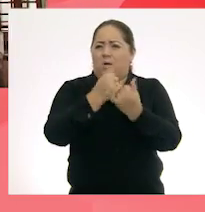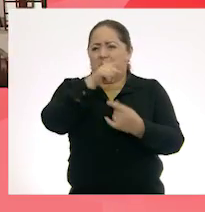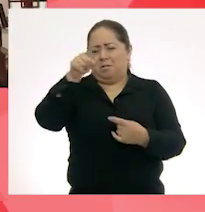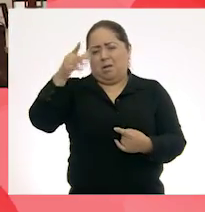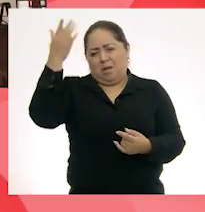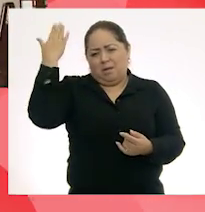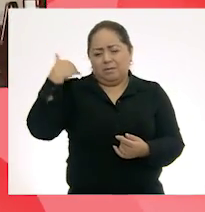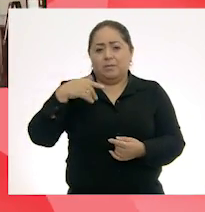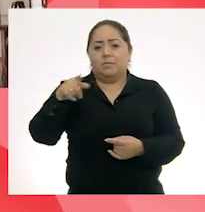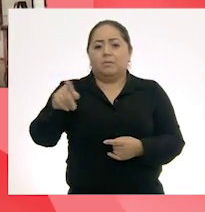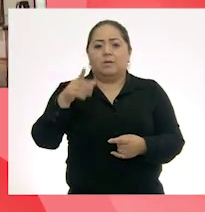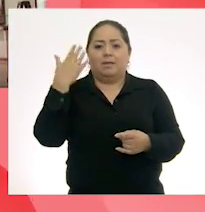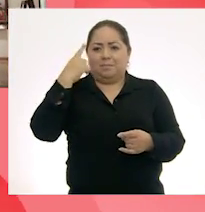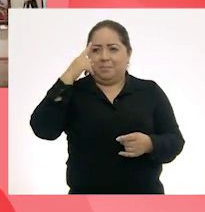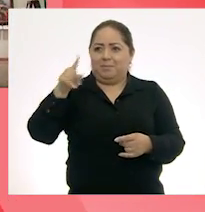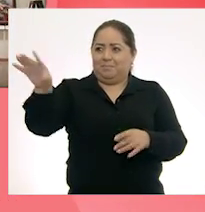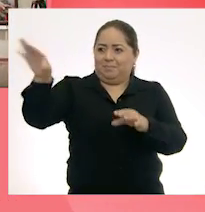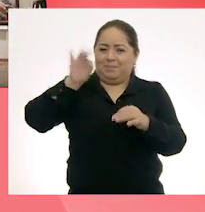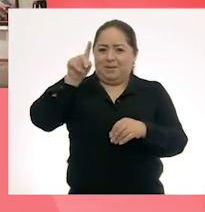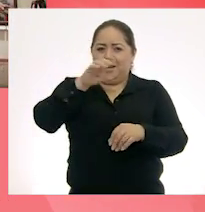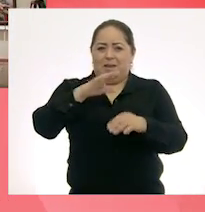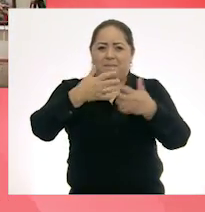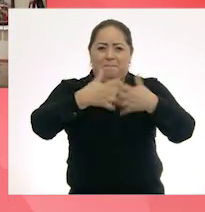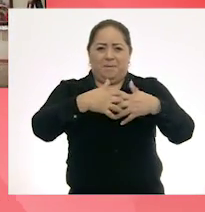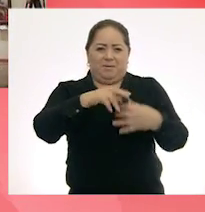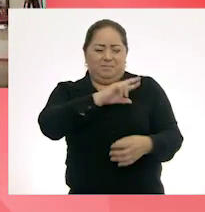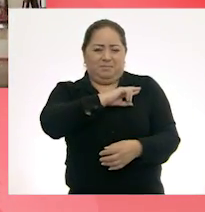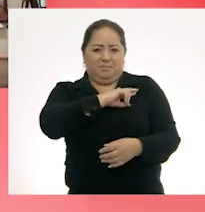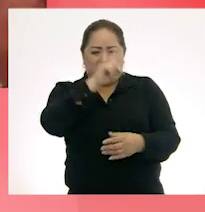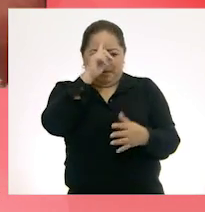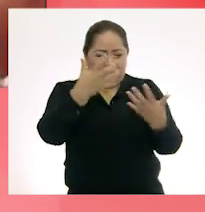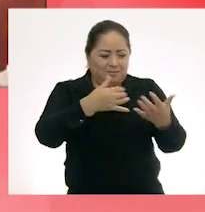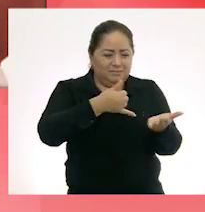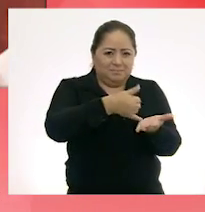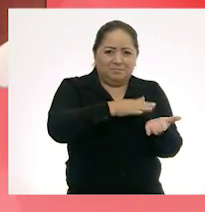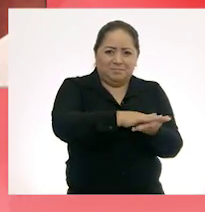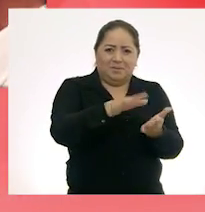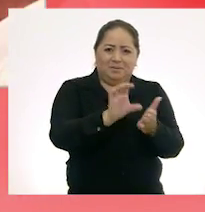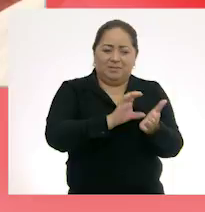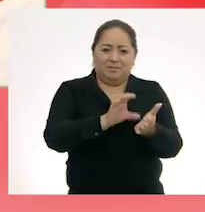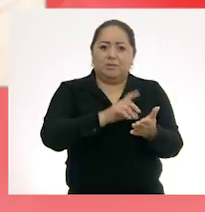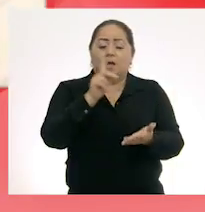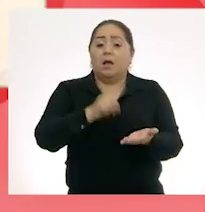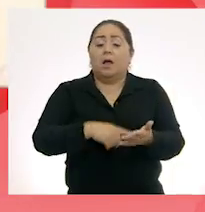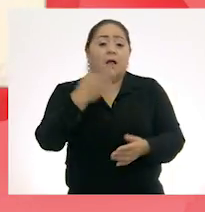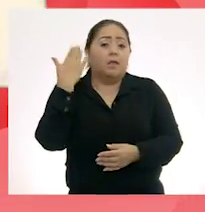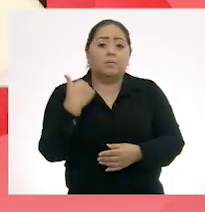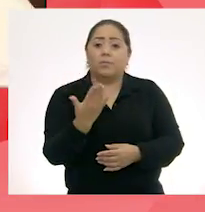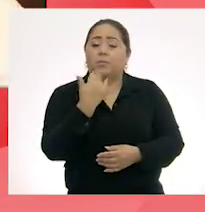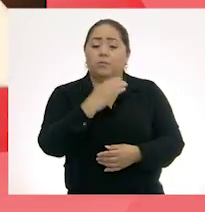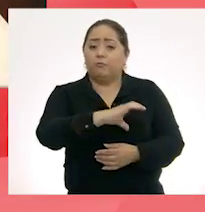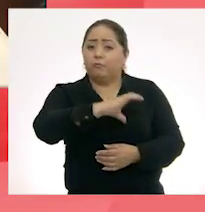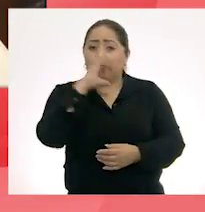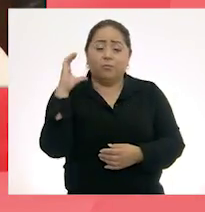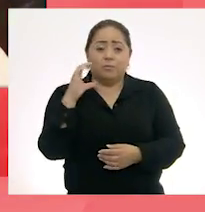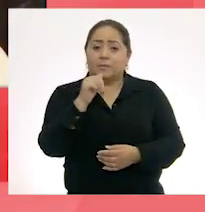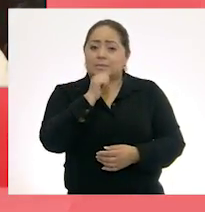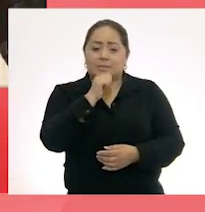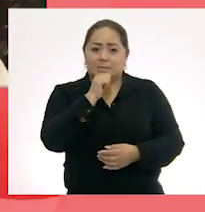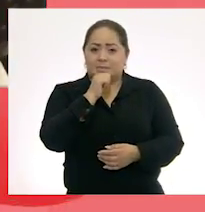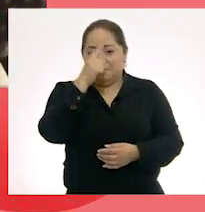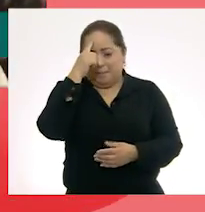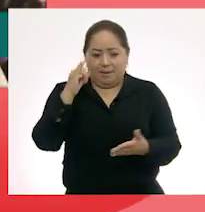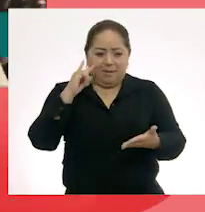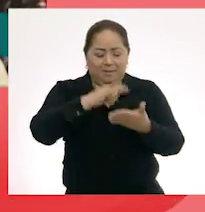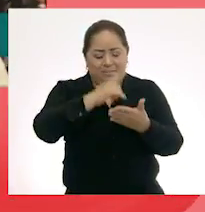hubo, que fue contratado por las empresas que fabricaban calendarios. No existía la fotografía o los procesos técnicos